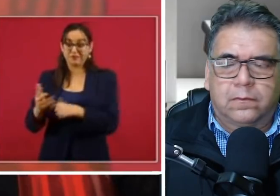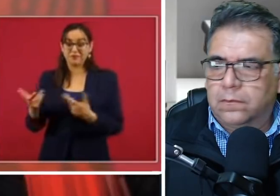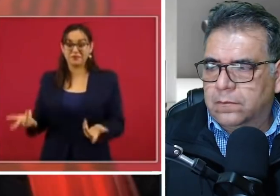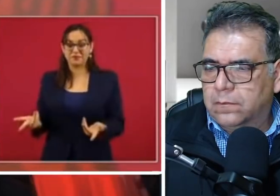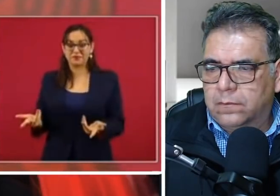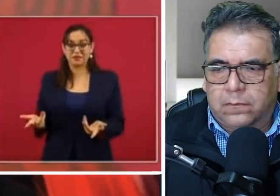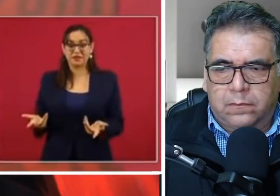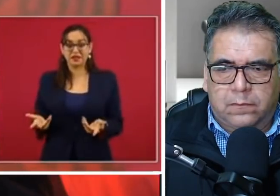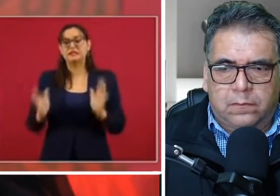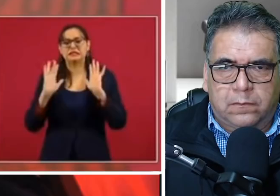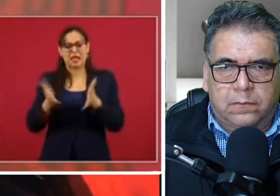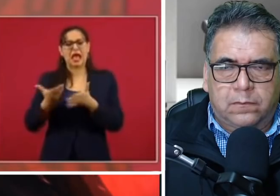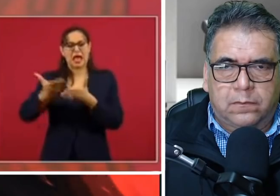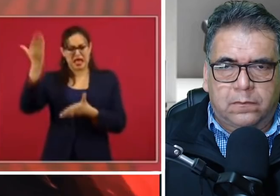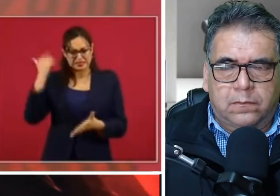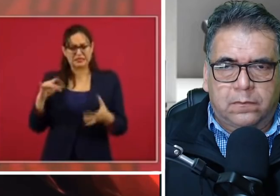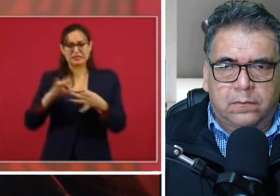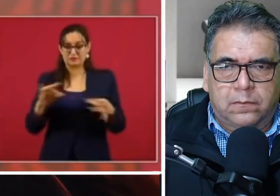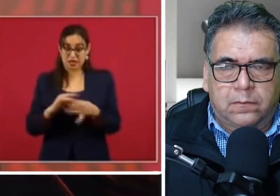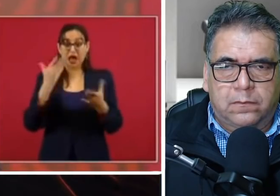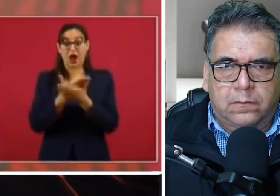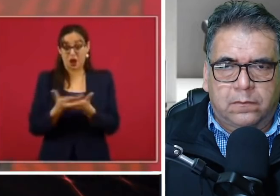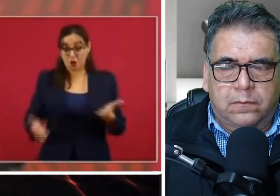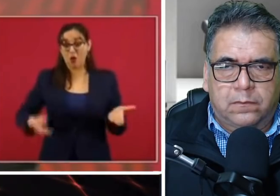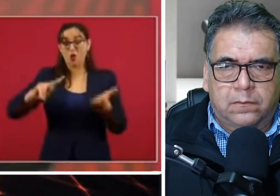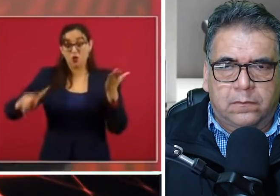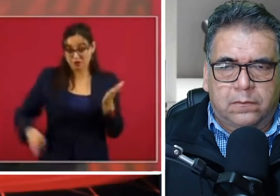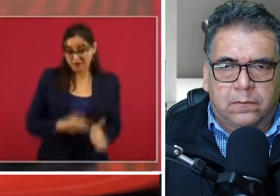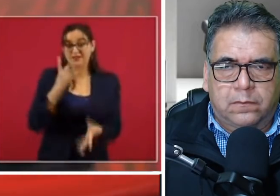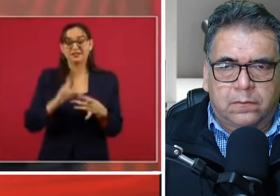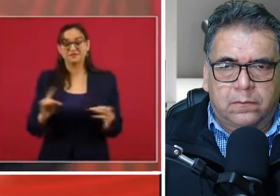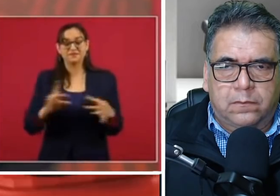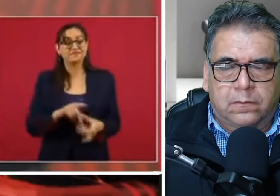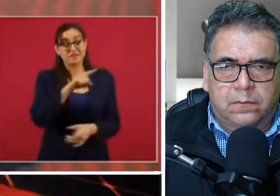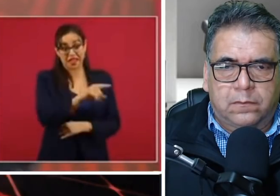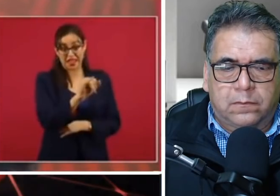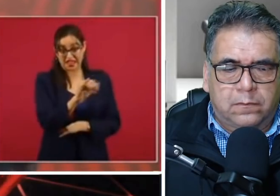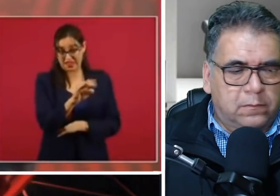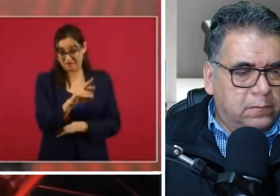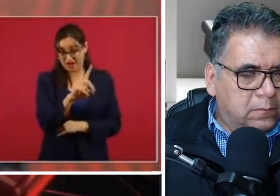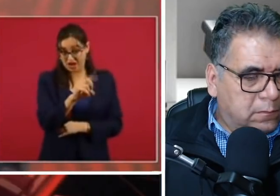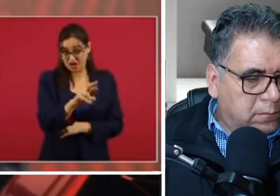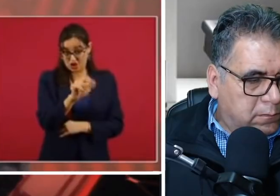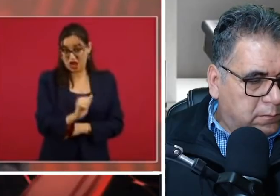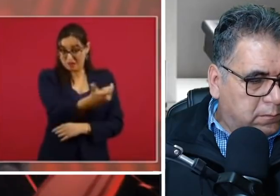pagan, ya lo dije una vez y lo repito, no me paga Iberdrola,